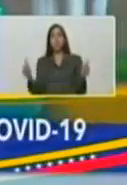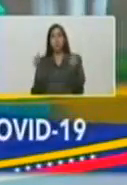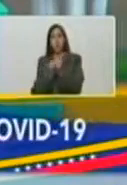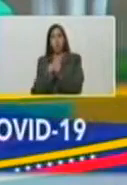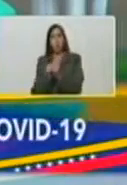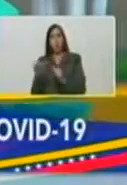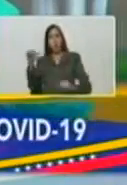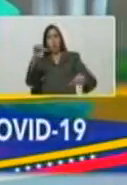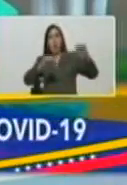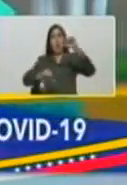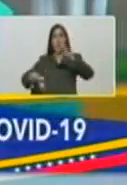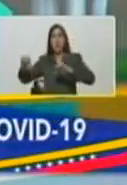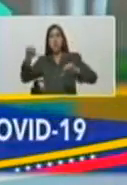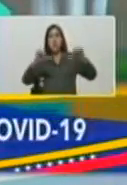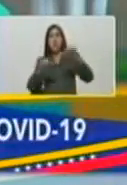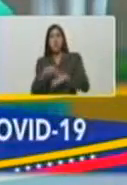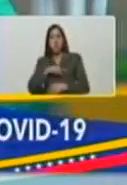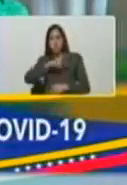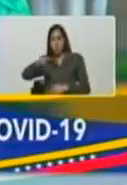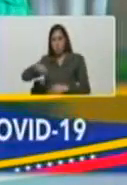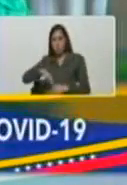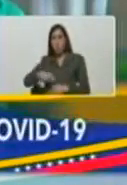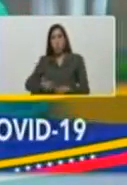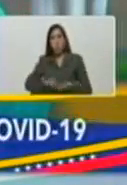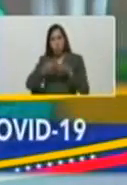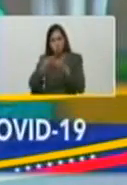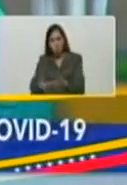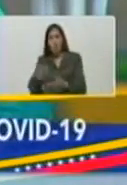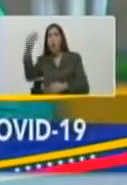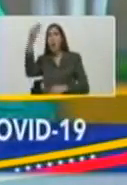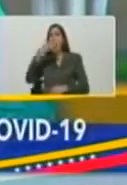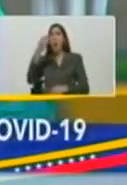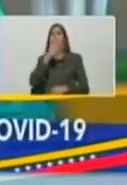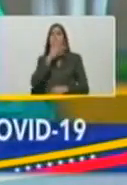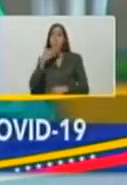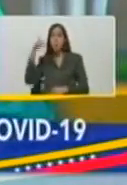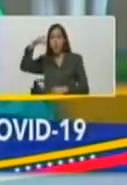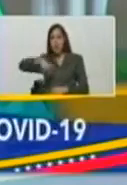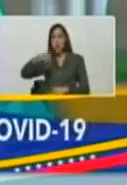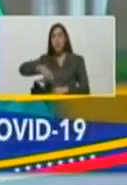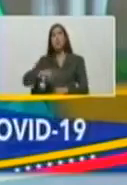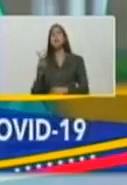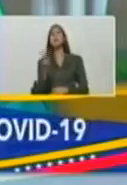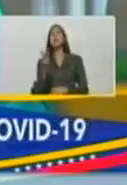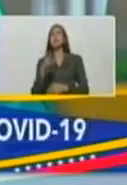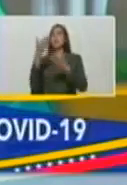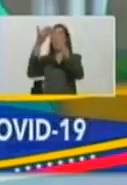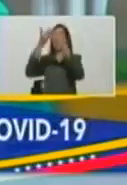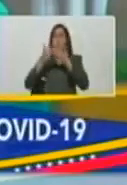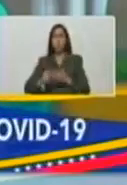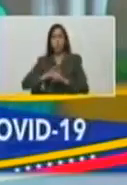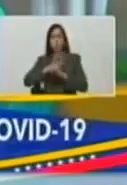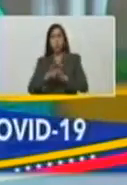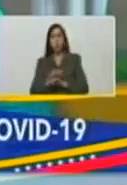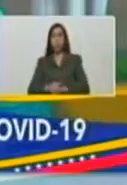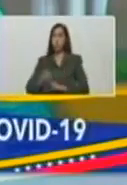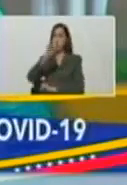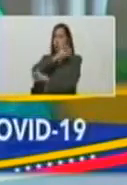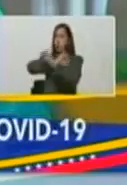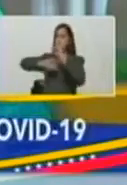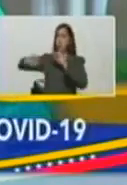ciencia, estaremos trayendo las mejores medicinas a Venezuela para el coronavirus, los mejores